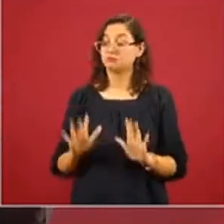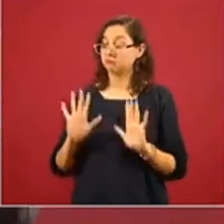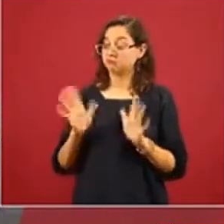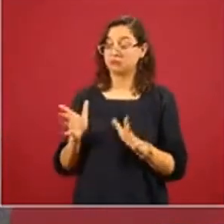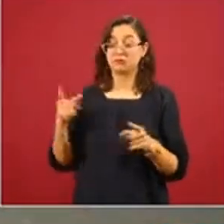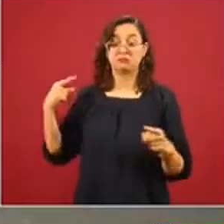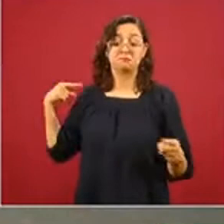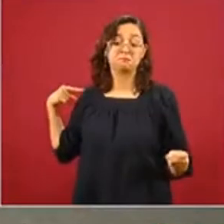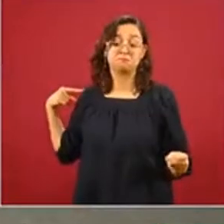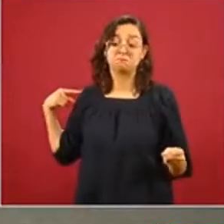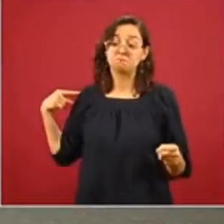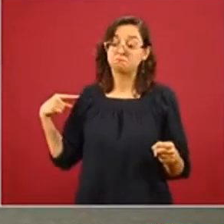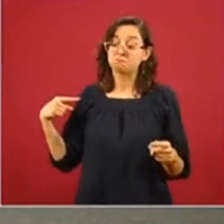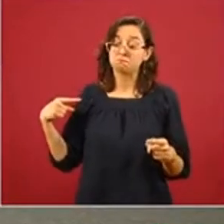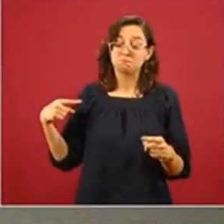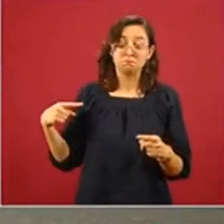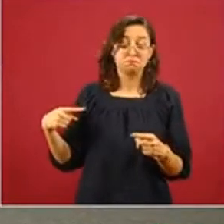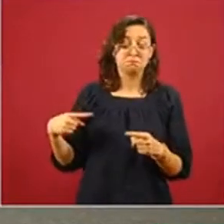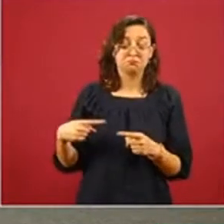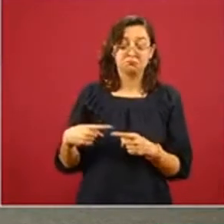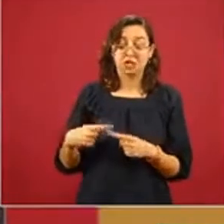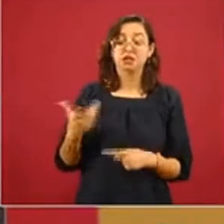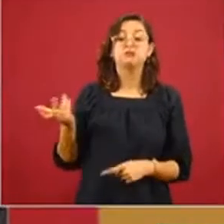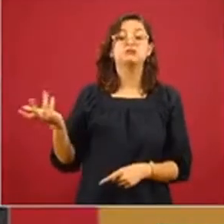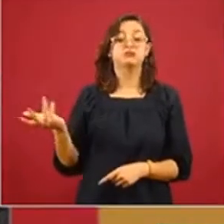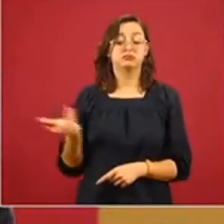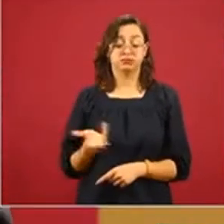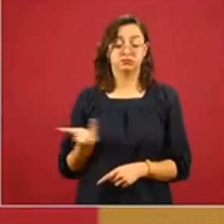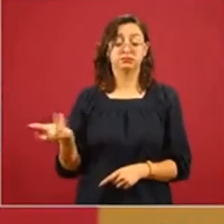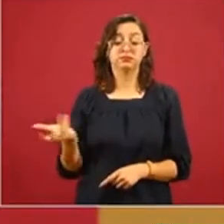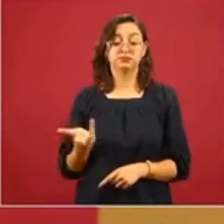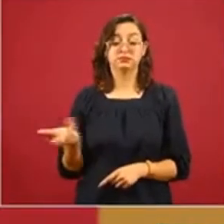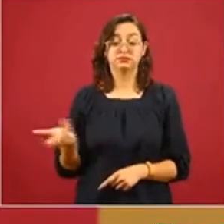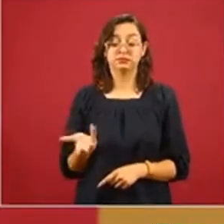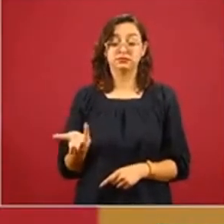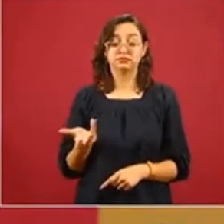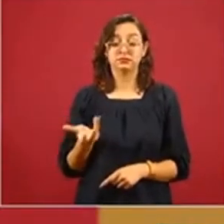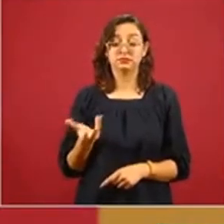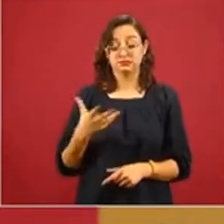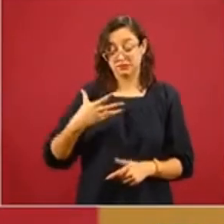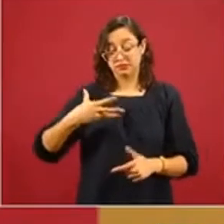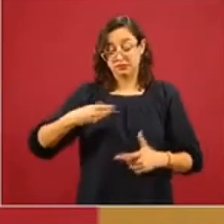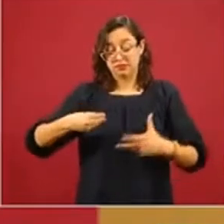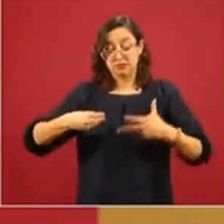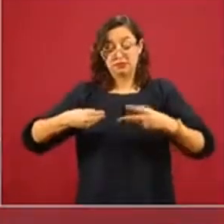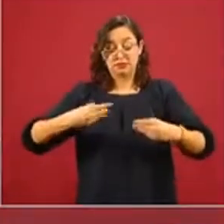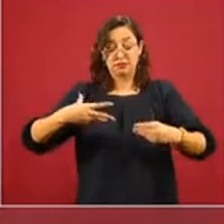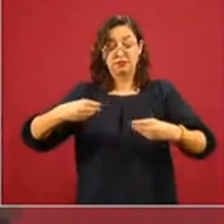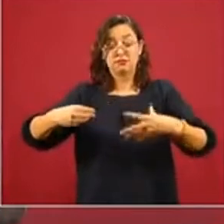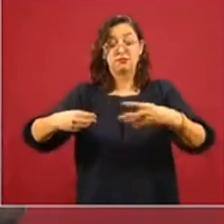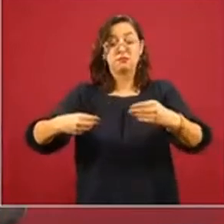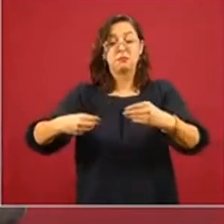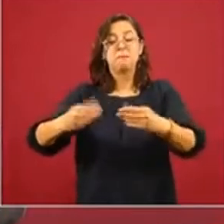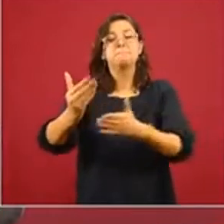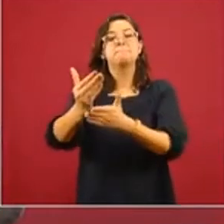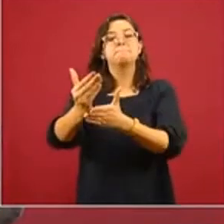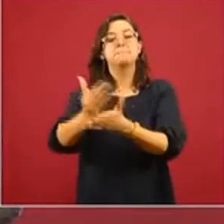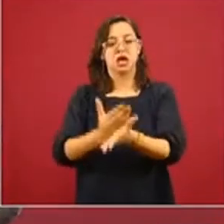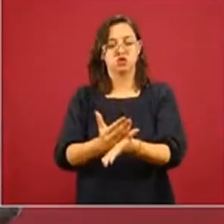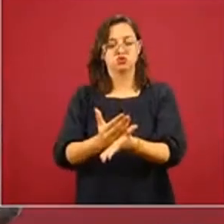venido diciendo desde hace meses, y eso lleva a que la cantidad de contagios por día sea menor.